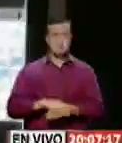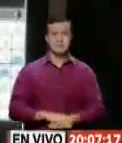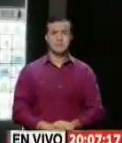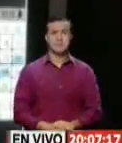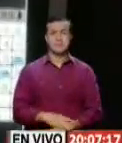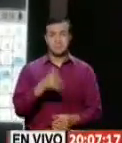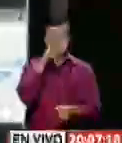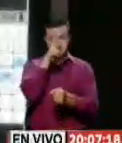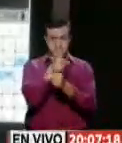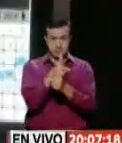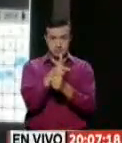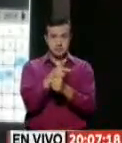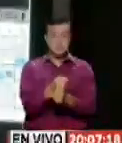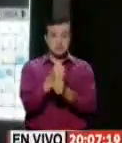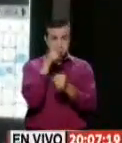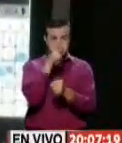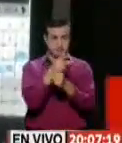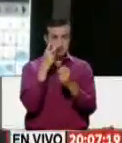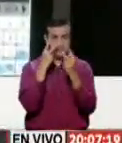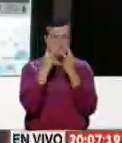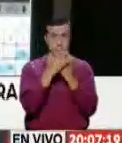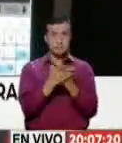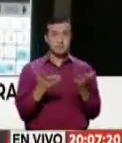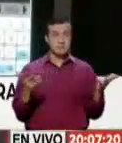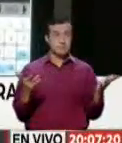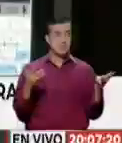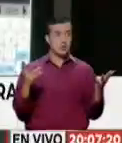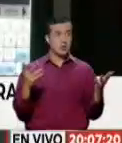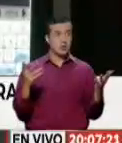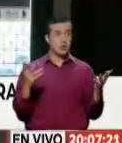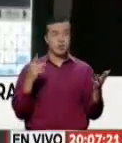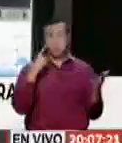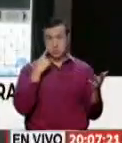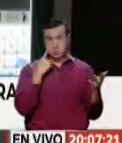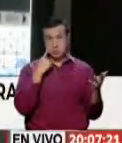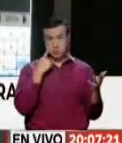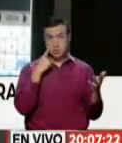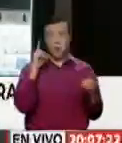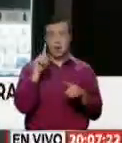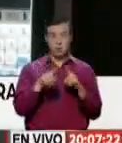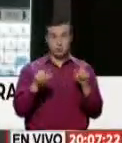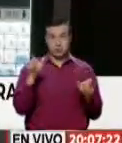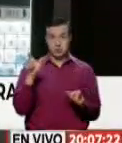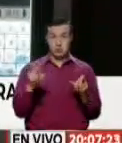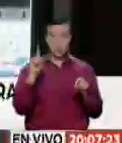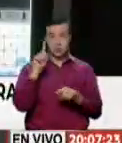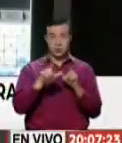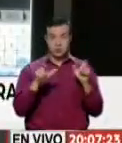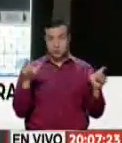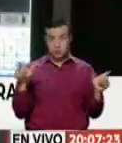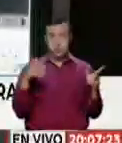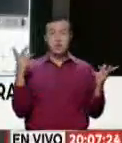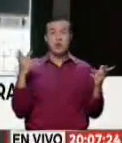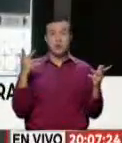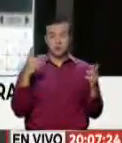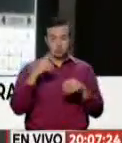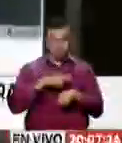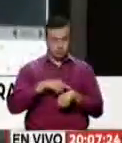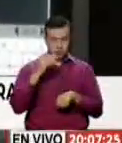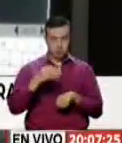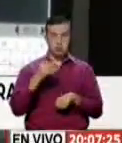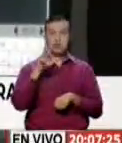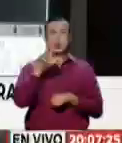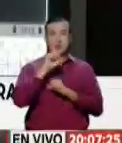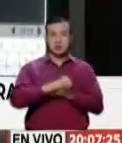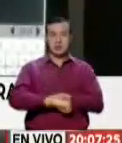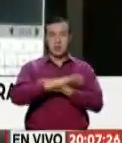Los videos de las cámaras de seguridad permitieron confirmar que las bombas, al parecer de fabricación artesanal, fueron lanzadas cuando el reloj marcaba las